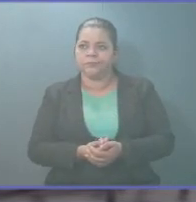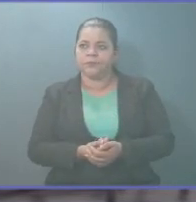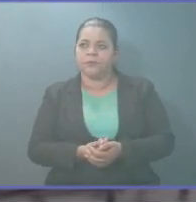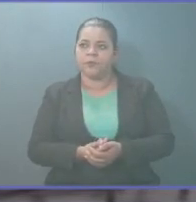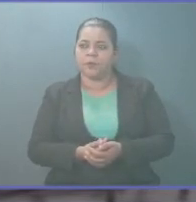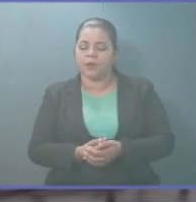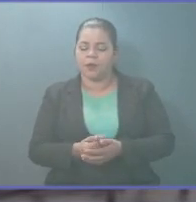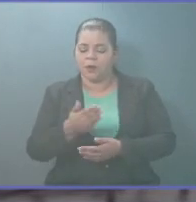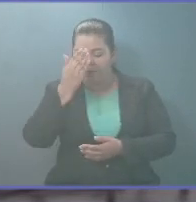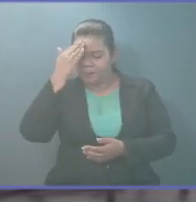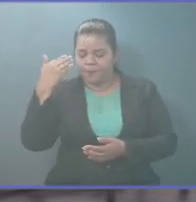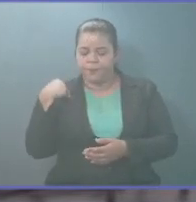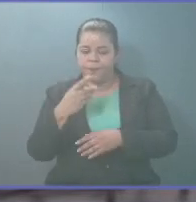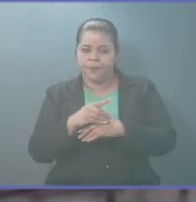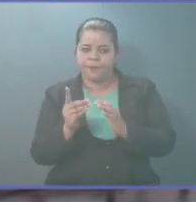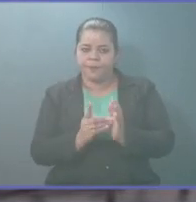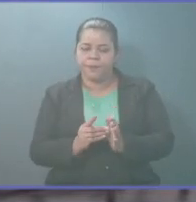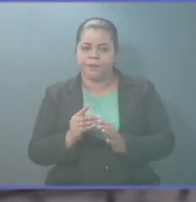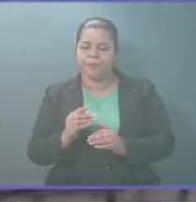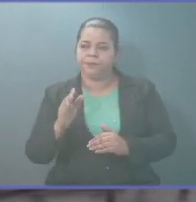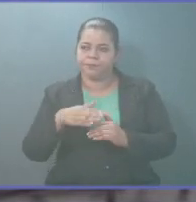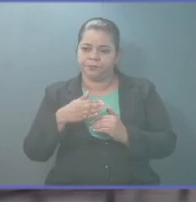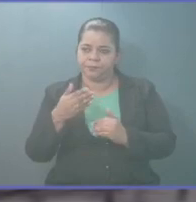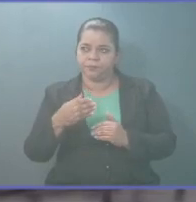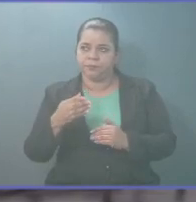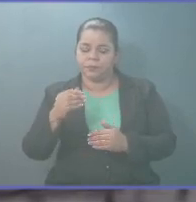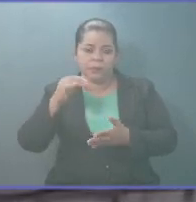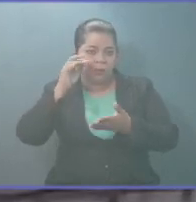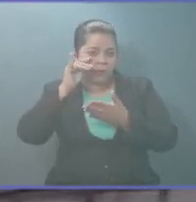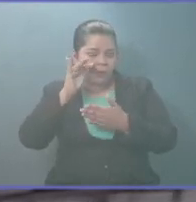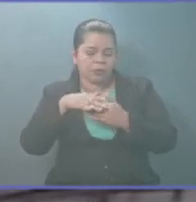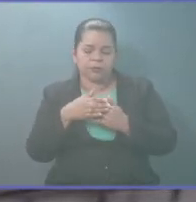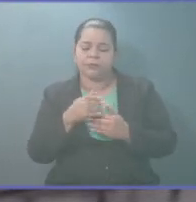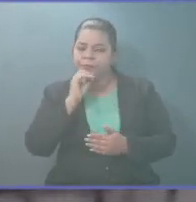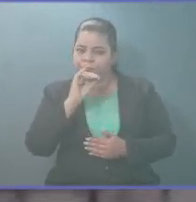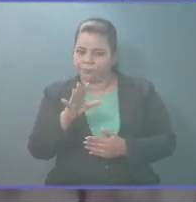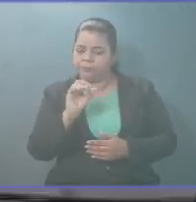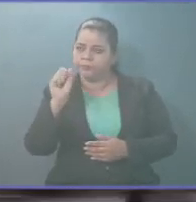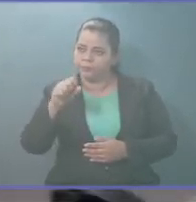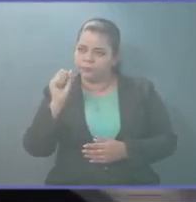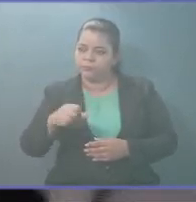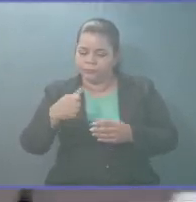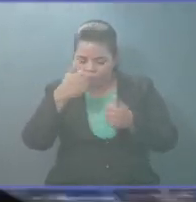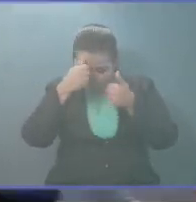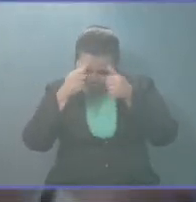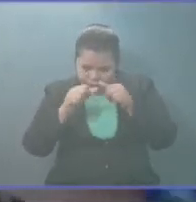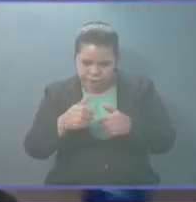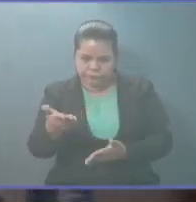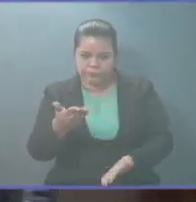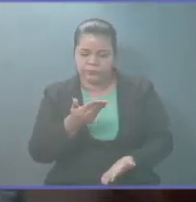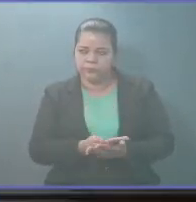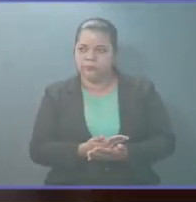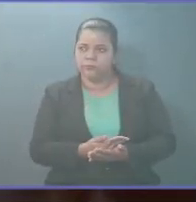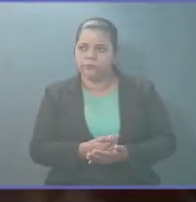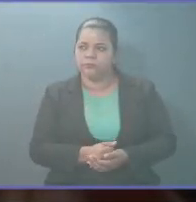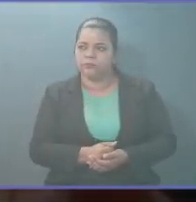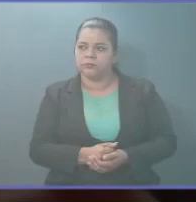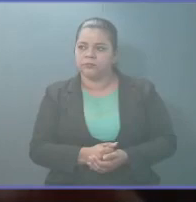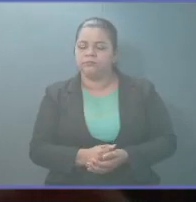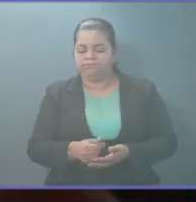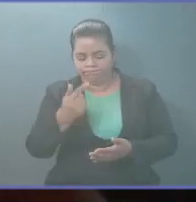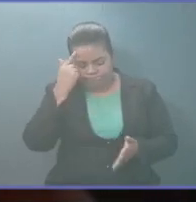aceptable. Ok. Sí, quizás recuérdense que estamos hablando que el